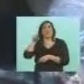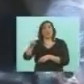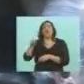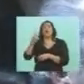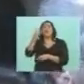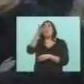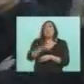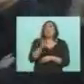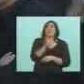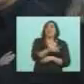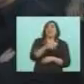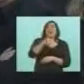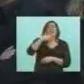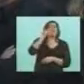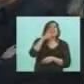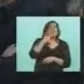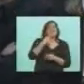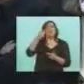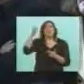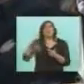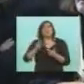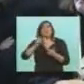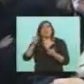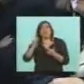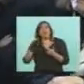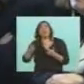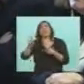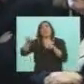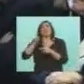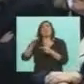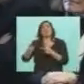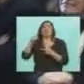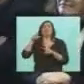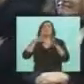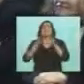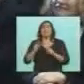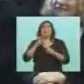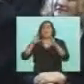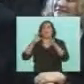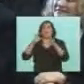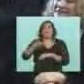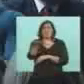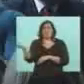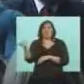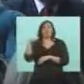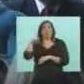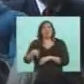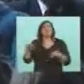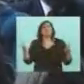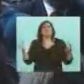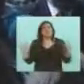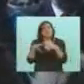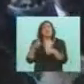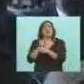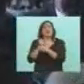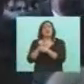ANSES y el 1% de la Secretaría de Comunicación, para ser la punta de lanza para hacer este maravilloso proyecto